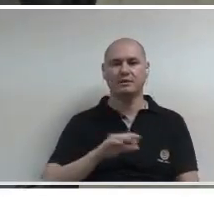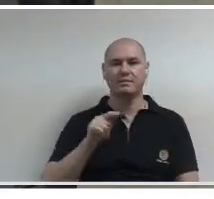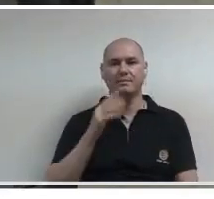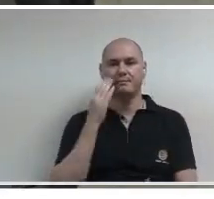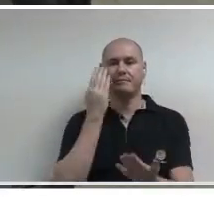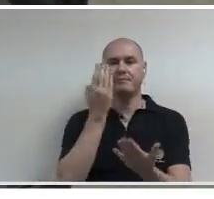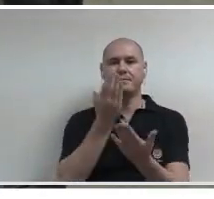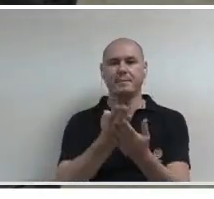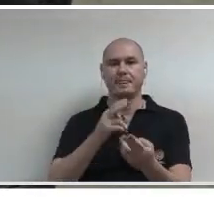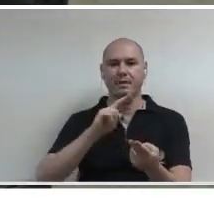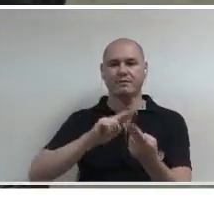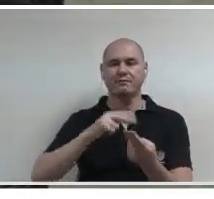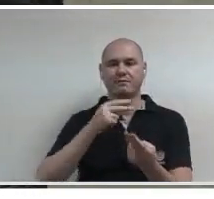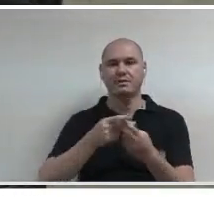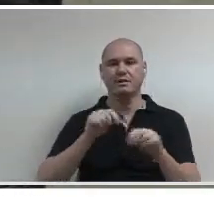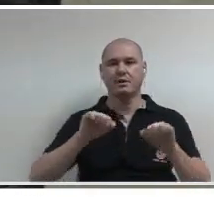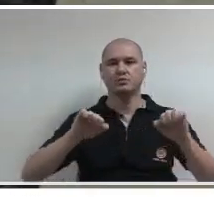Parandame.